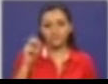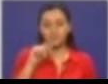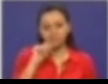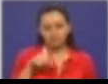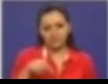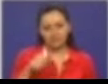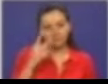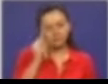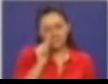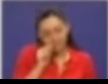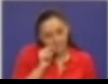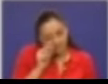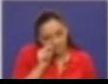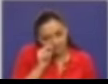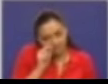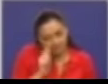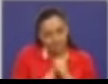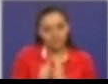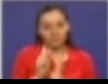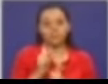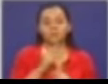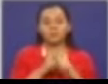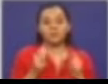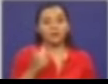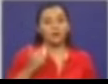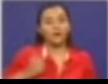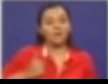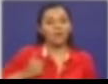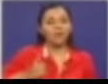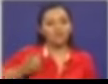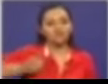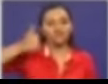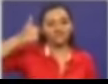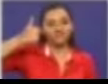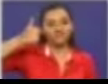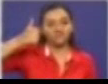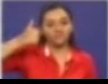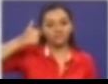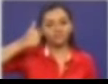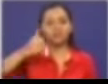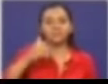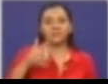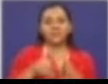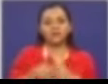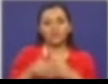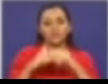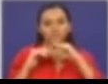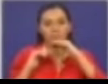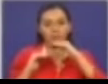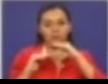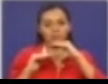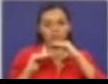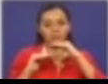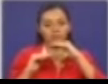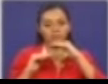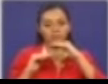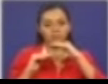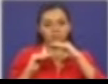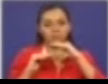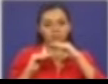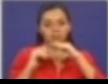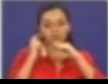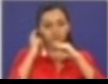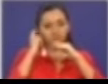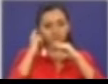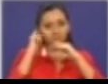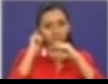Todavía nos falta más de la mitad. Y por supuesto, Canadá, el anfitrión, pues está barriendo. Estados Unidos, que es una potencia, pero Estados Unidos tiene 300 millones de habitantes,